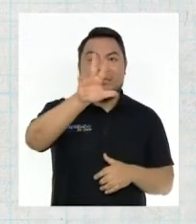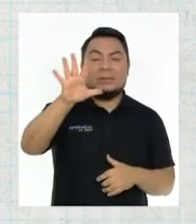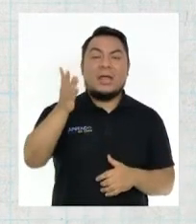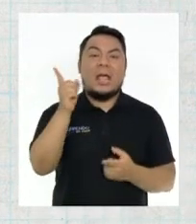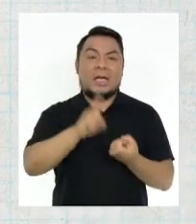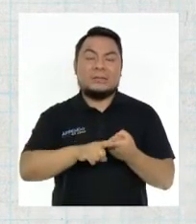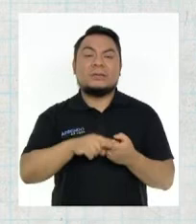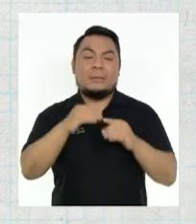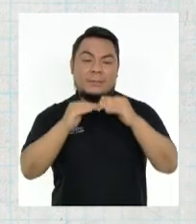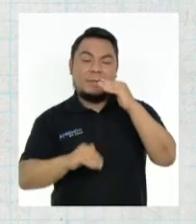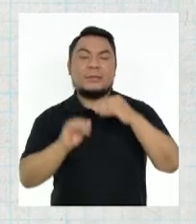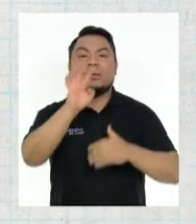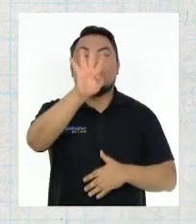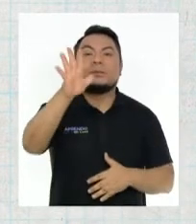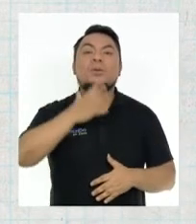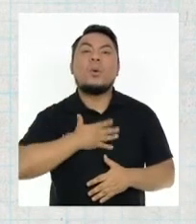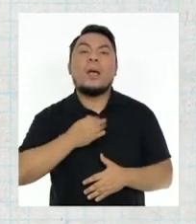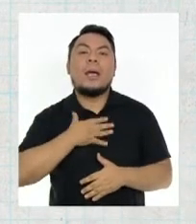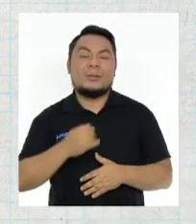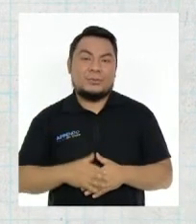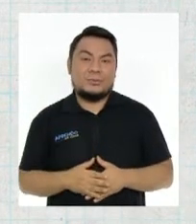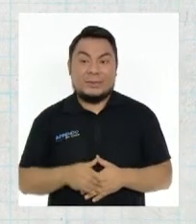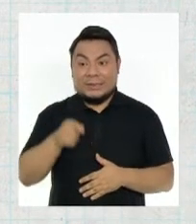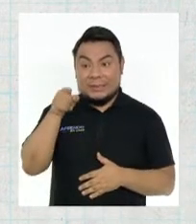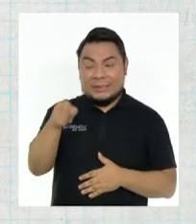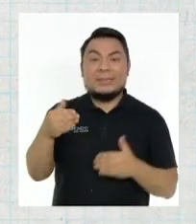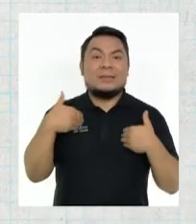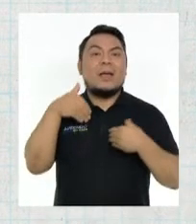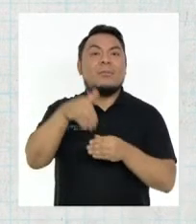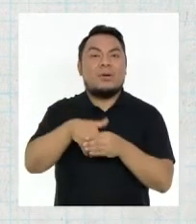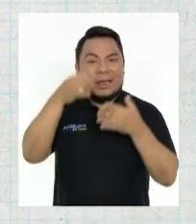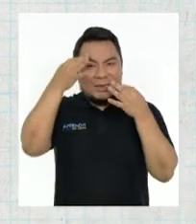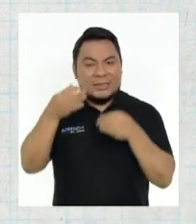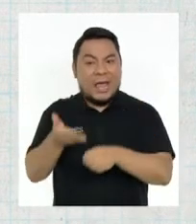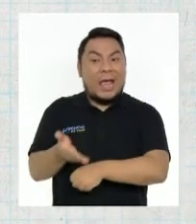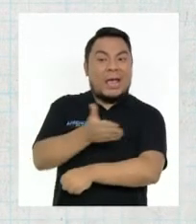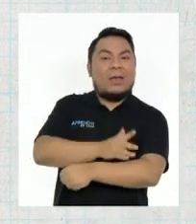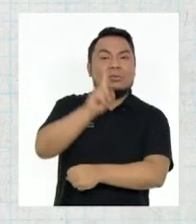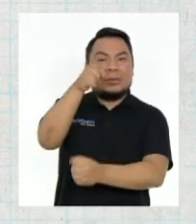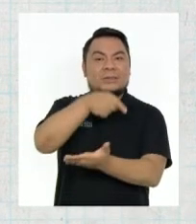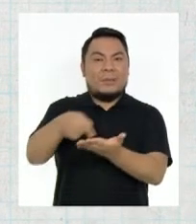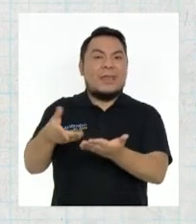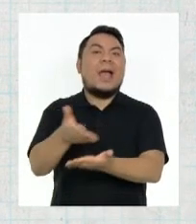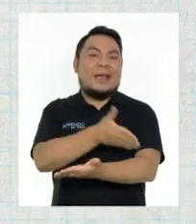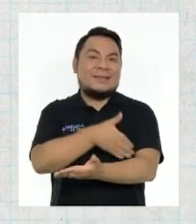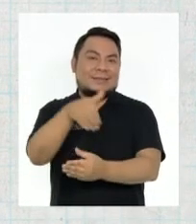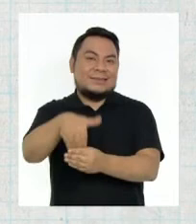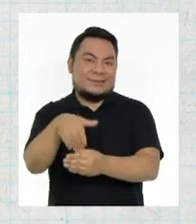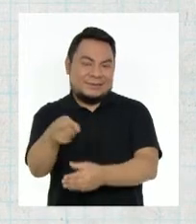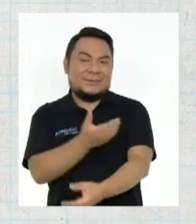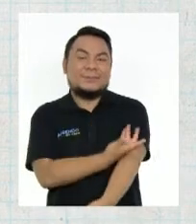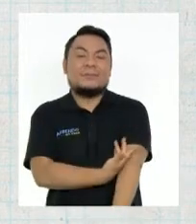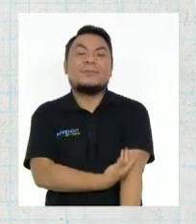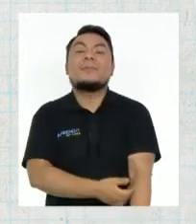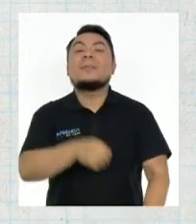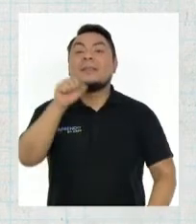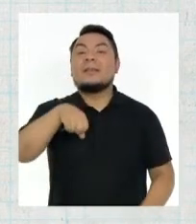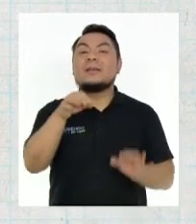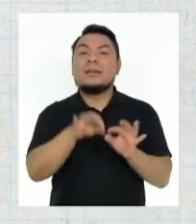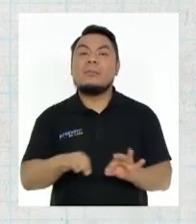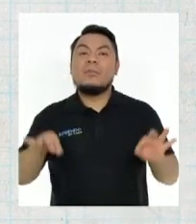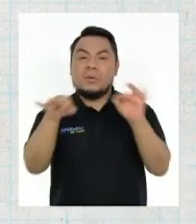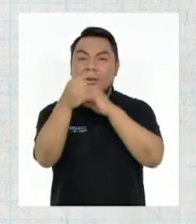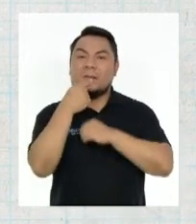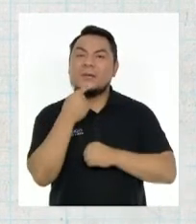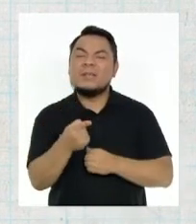35 hasta menores de 45 años. Ellos tienen su voto decidido una semana antes de la elección. Es importante analizar